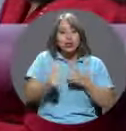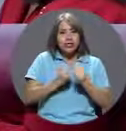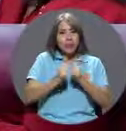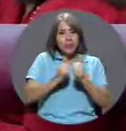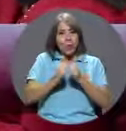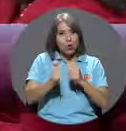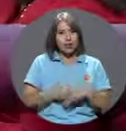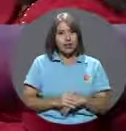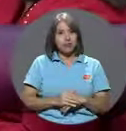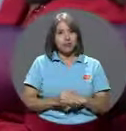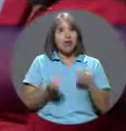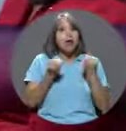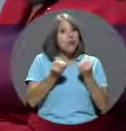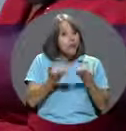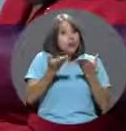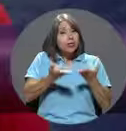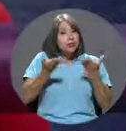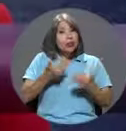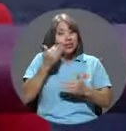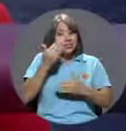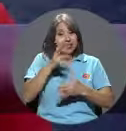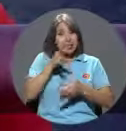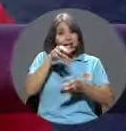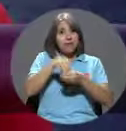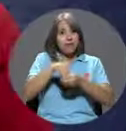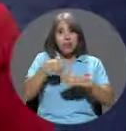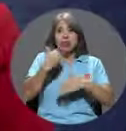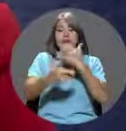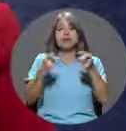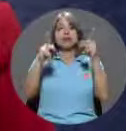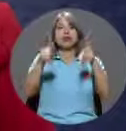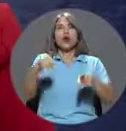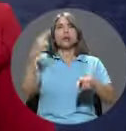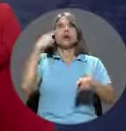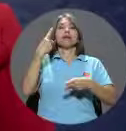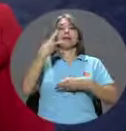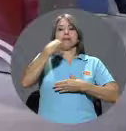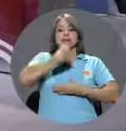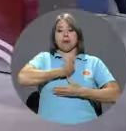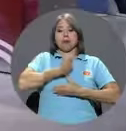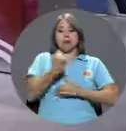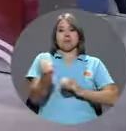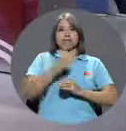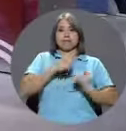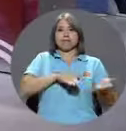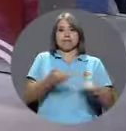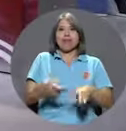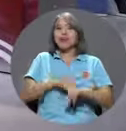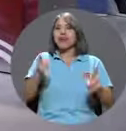abordar desde muchos puntos de vista. Sí, y como ustedes mencionaban,